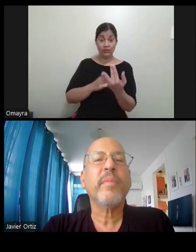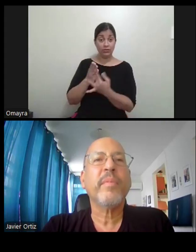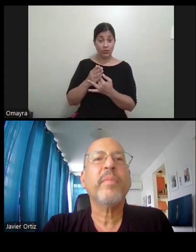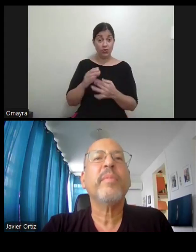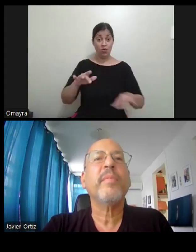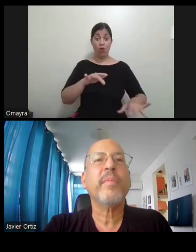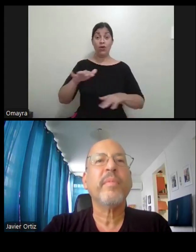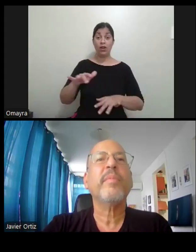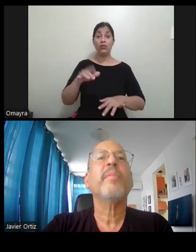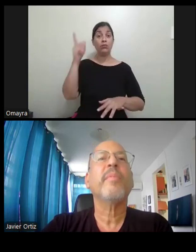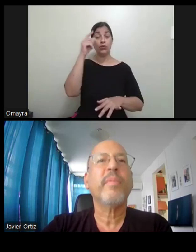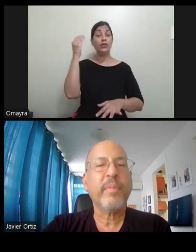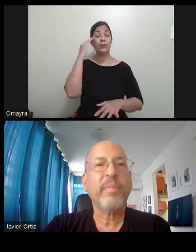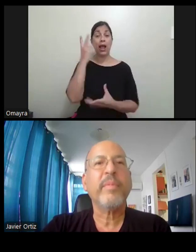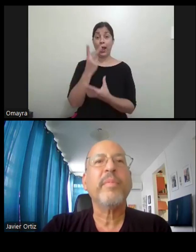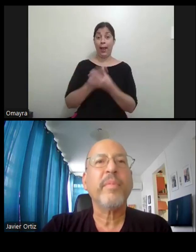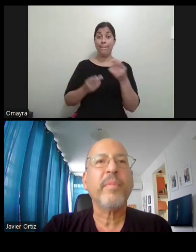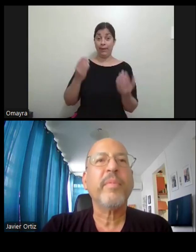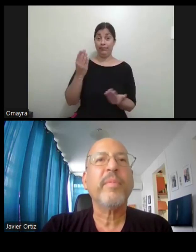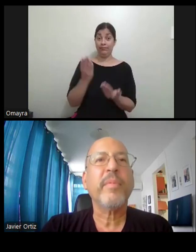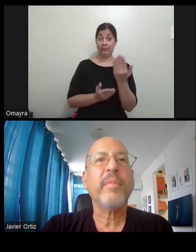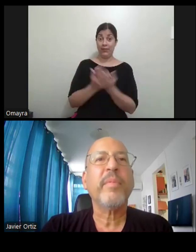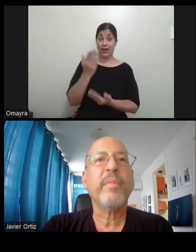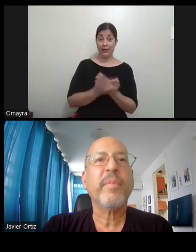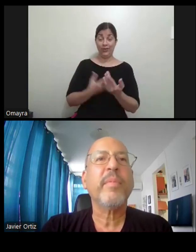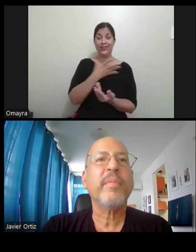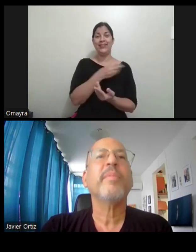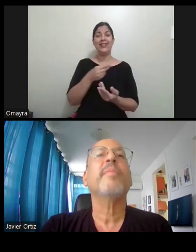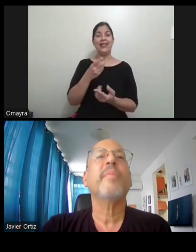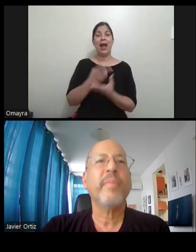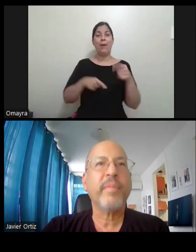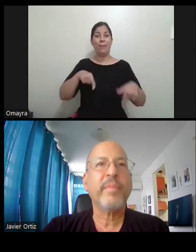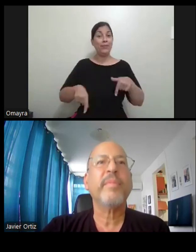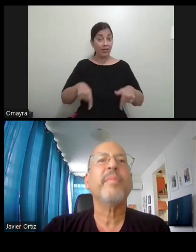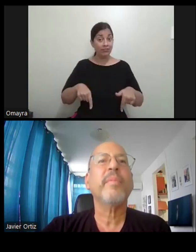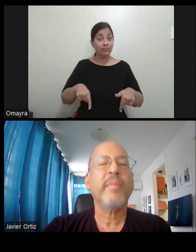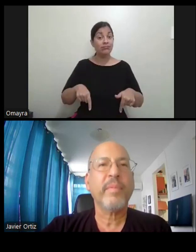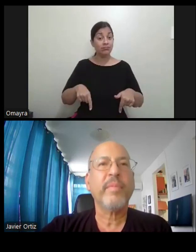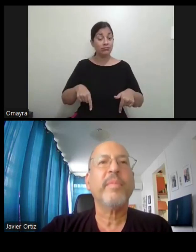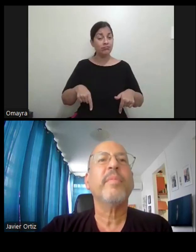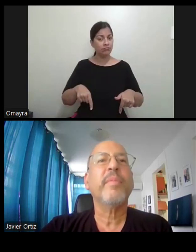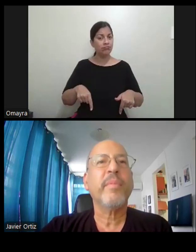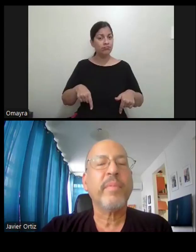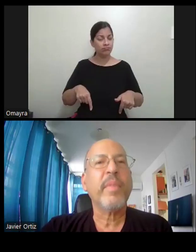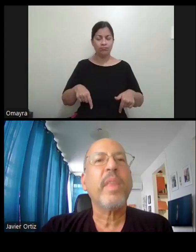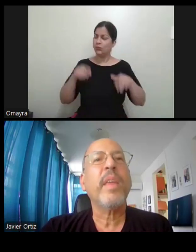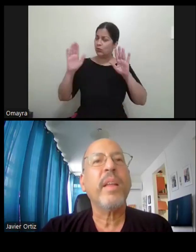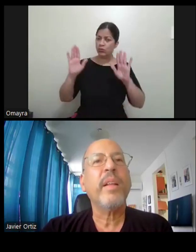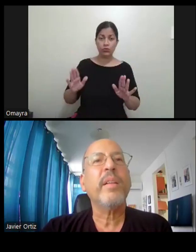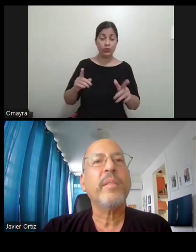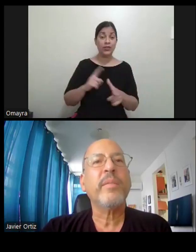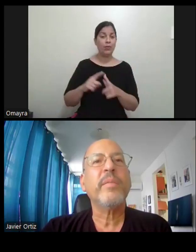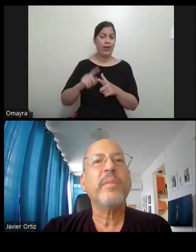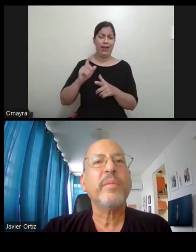porque tú usas las dos manos y los dos pies, pues fue increíble. Luego volví a la flauta,